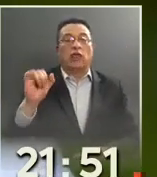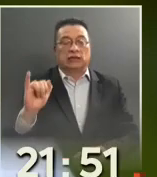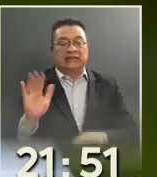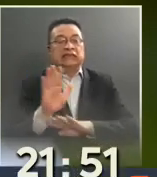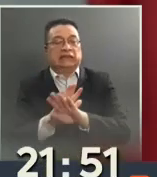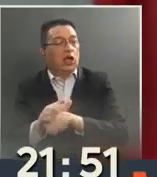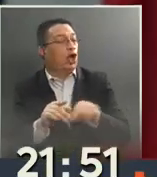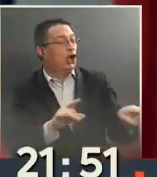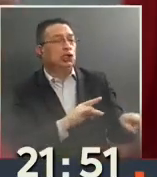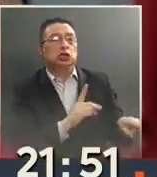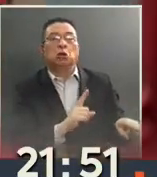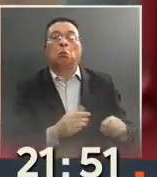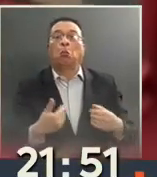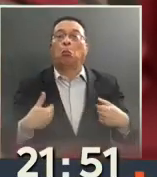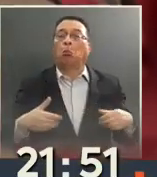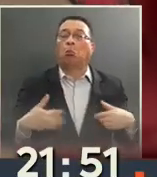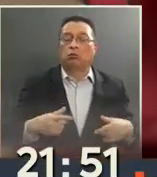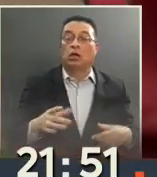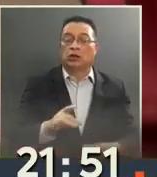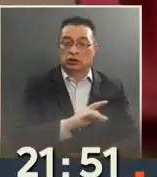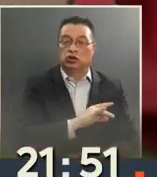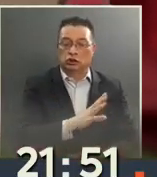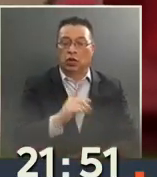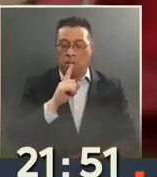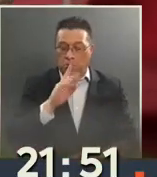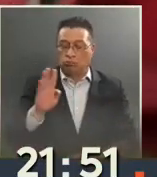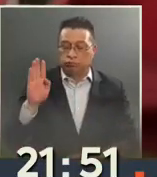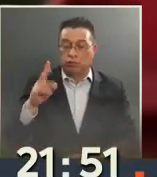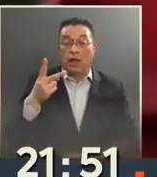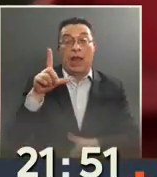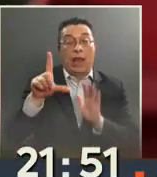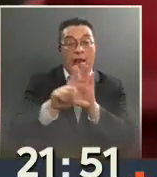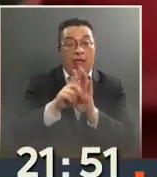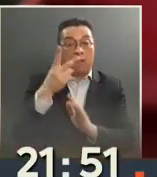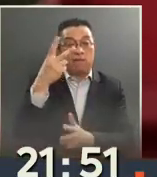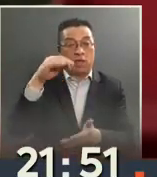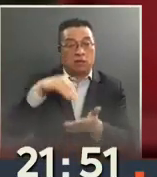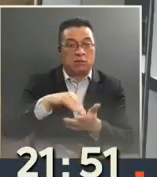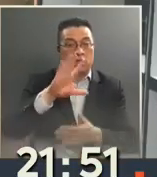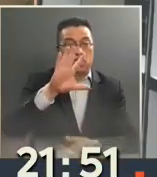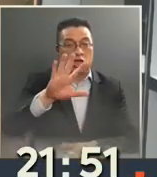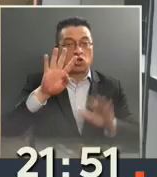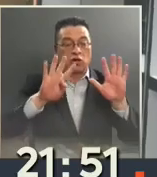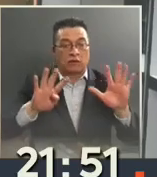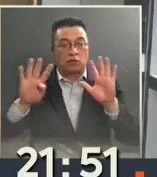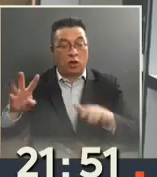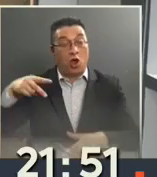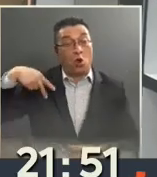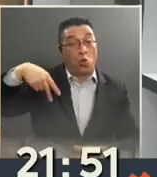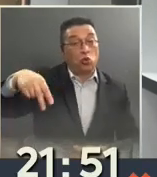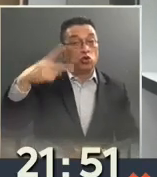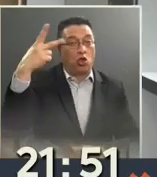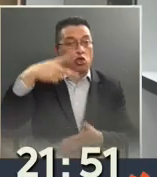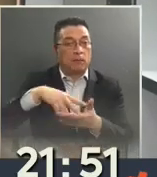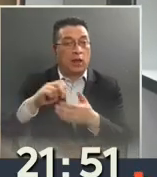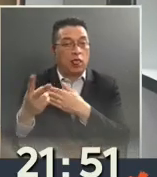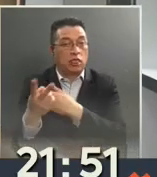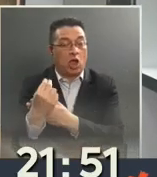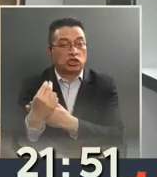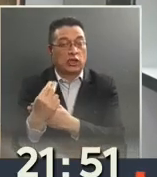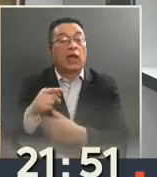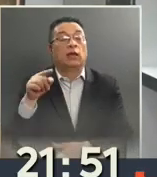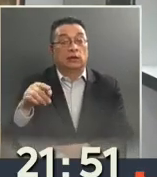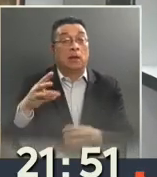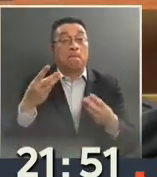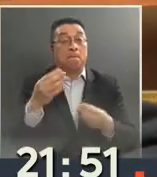Y nuestro país se comprometió con la ley 20.599, dictada en junio del 2012, de que el Ministerio de Medio